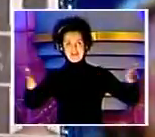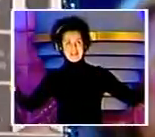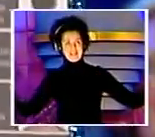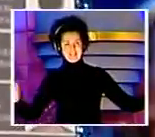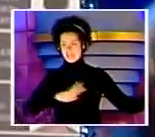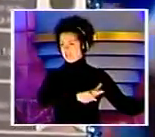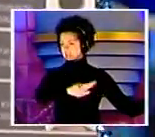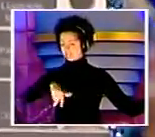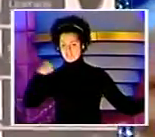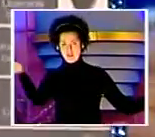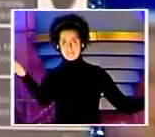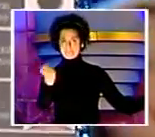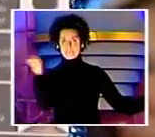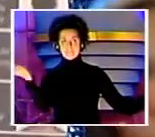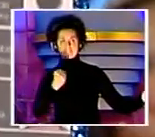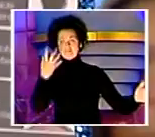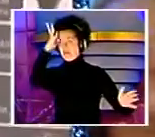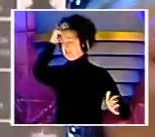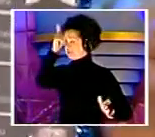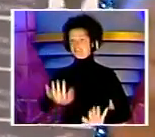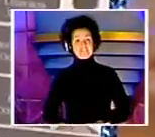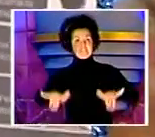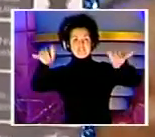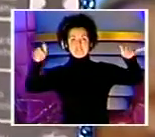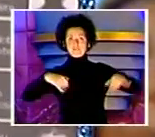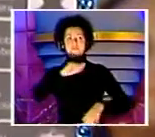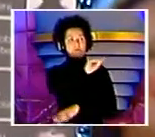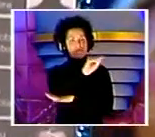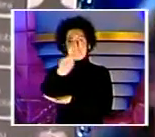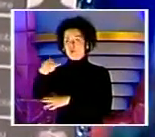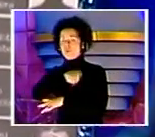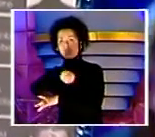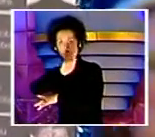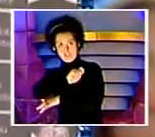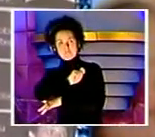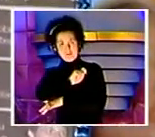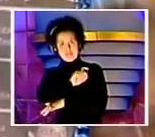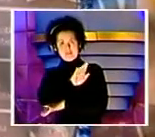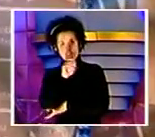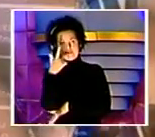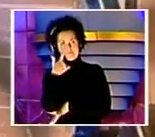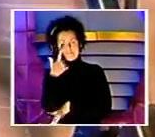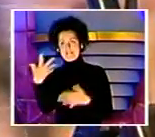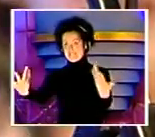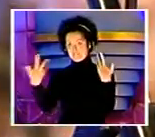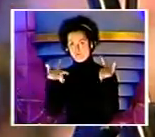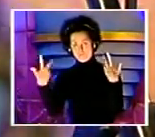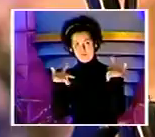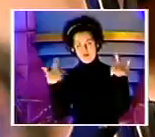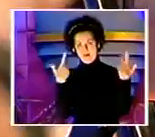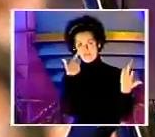Delincuentes que han matado y no están ni arrepentidos, que pregunten en España los que han